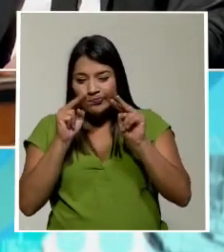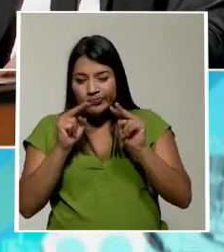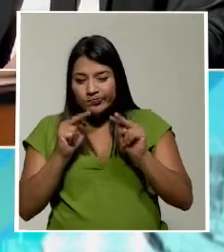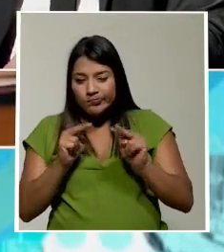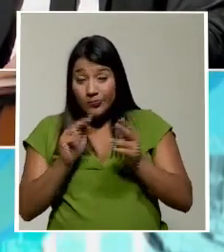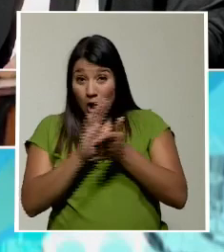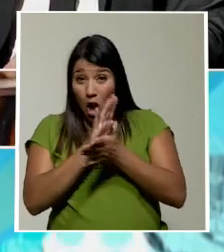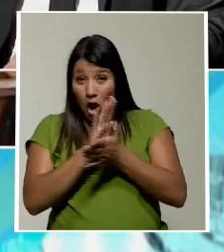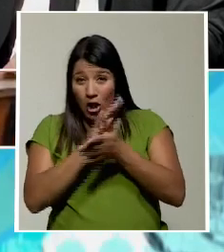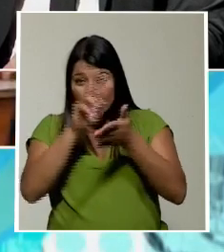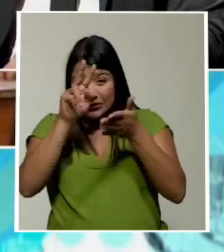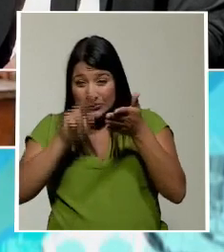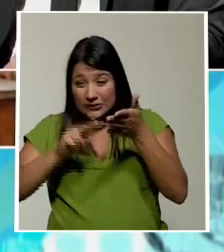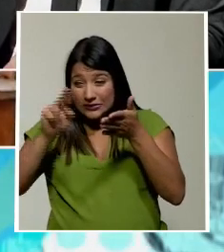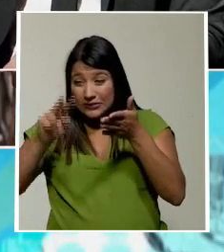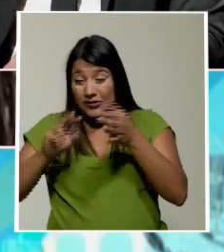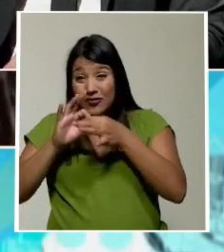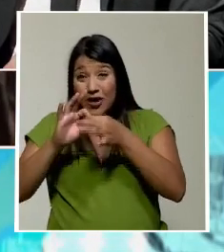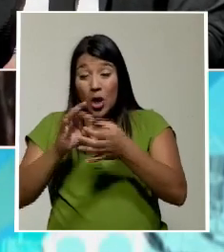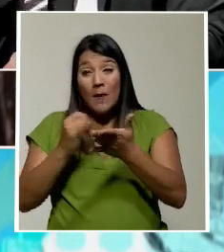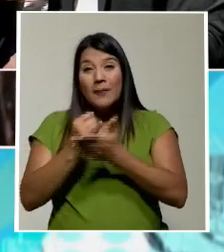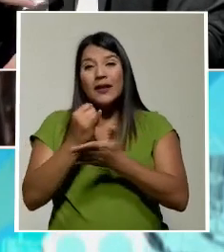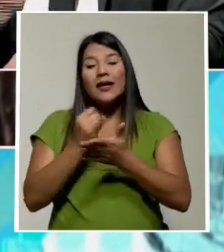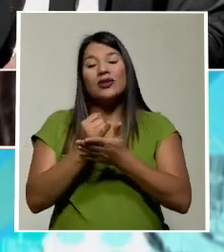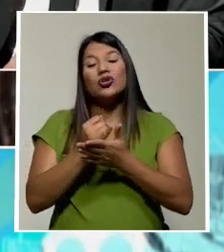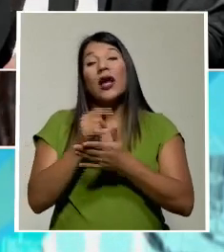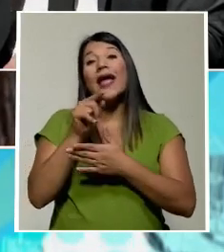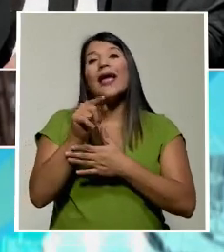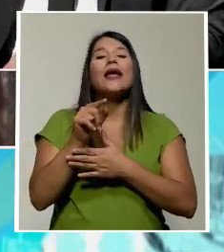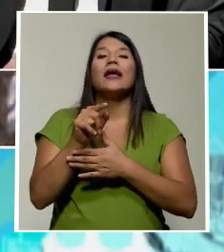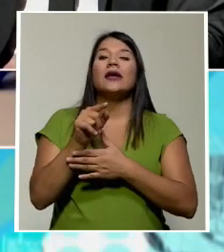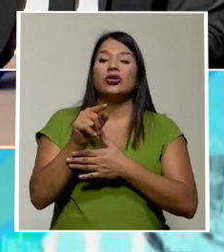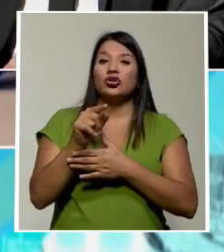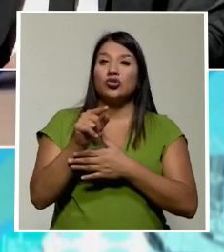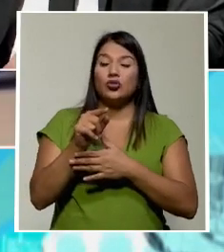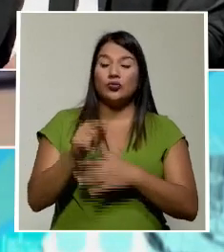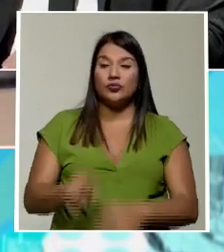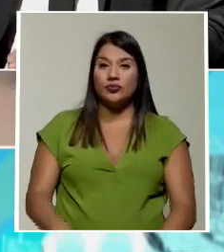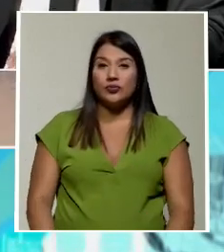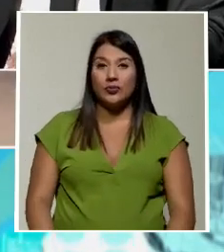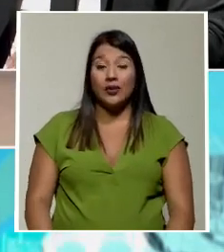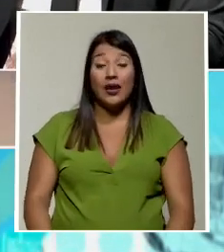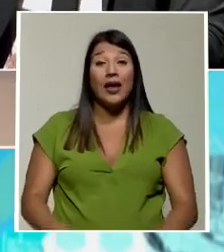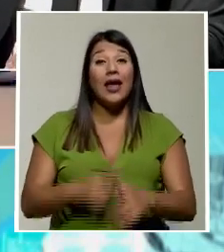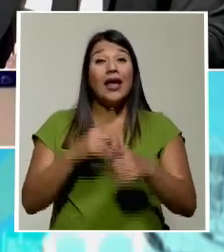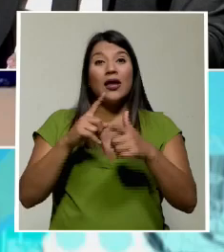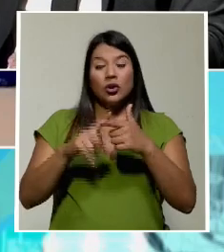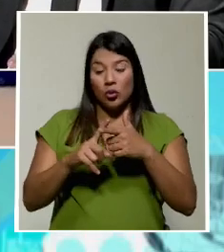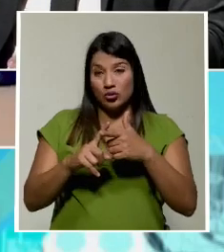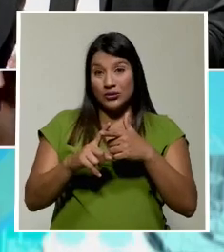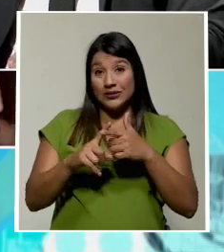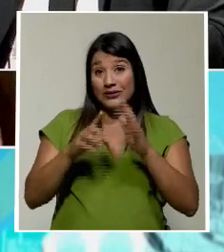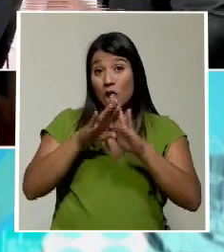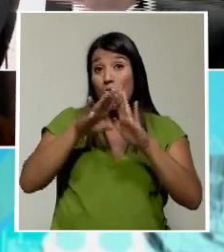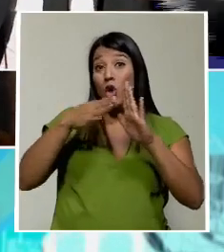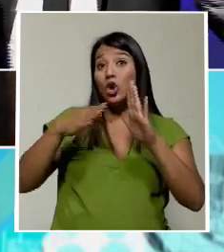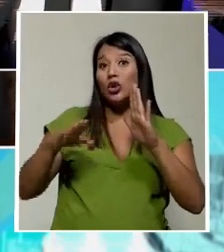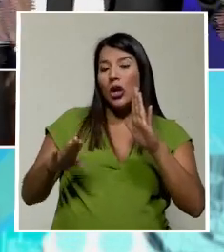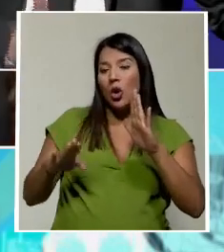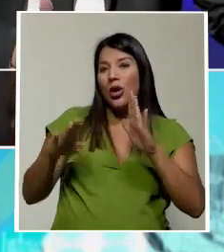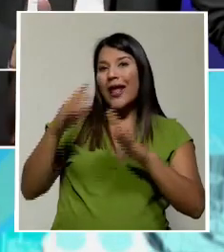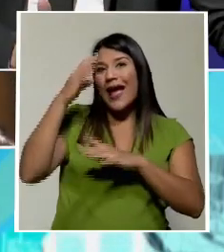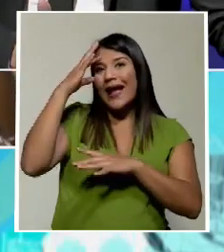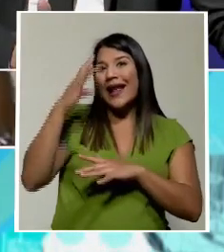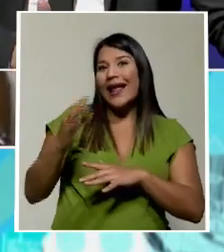las funciones que se establecieron para la Fundación Omar Dengo en el convenio. Entonces ella deriva que no ha